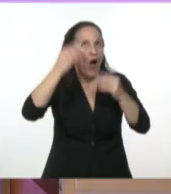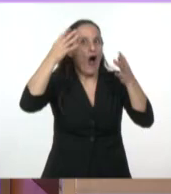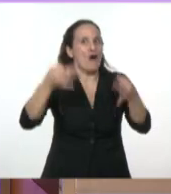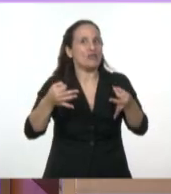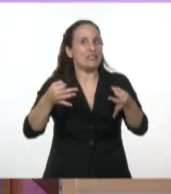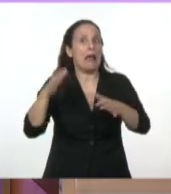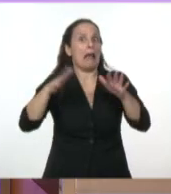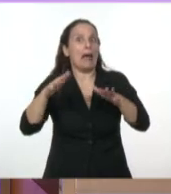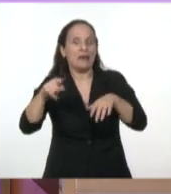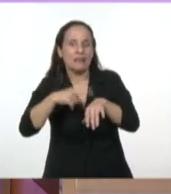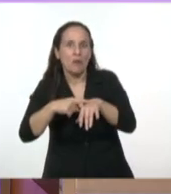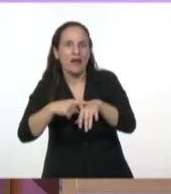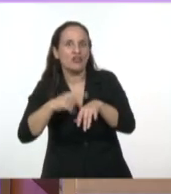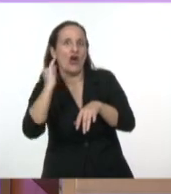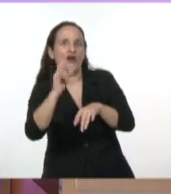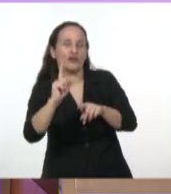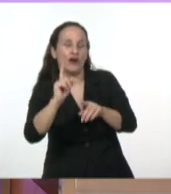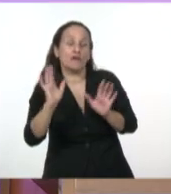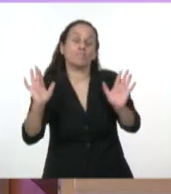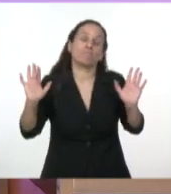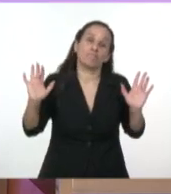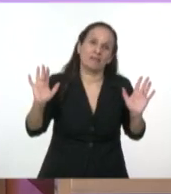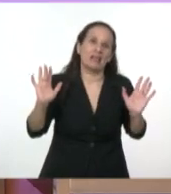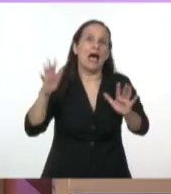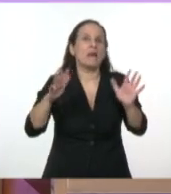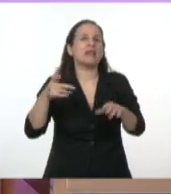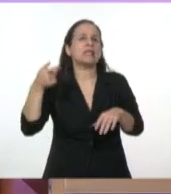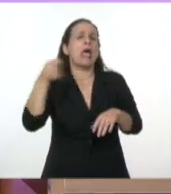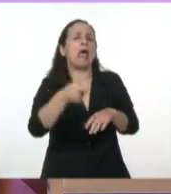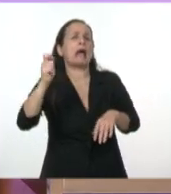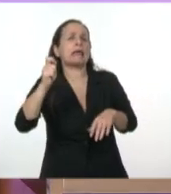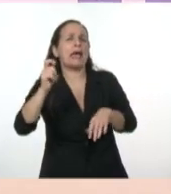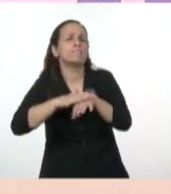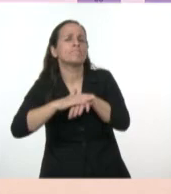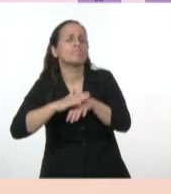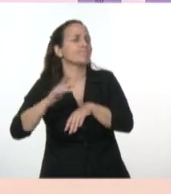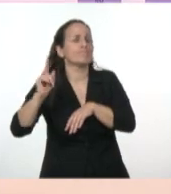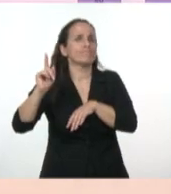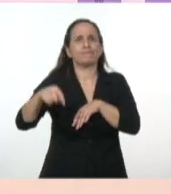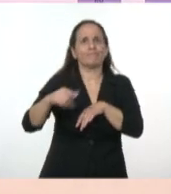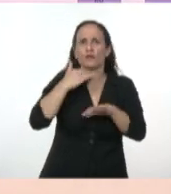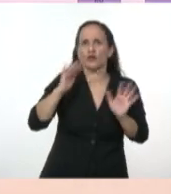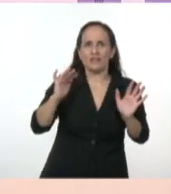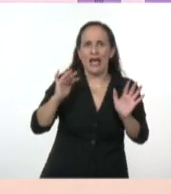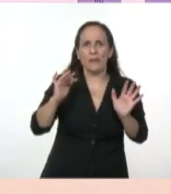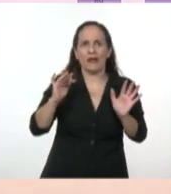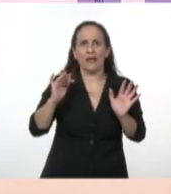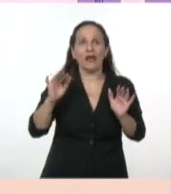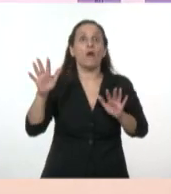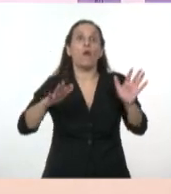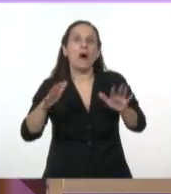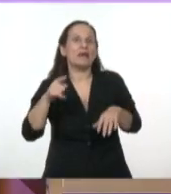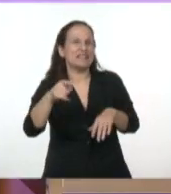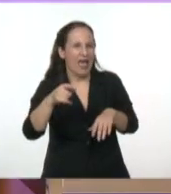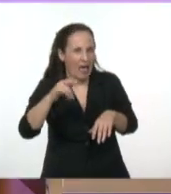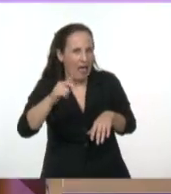datos en el mismo momento, ¿no? Sí, no siempre se sabe quién fue el asesino. Exactamente, ni si fue por razones, si fue un